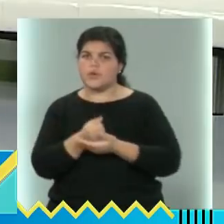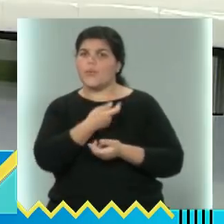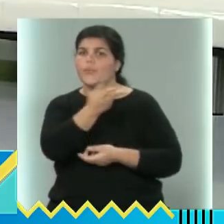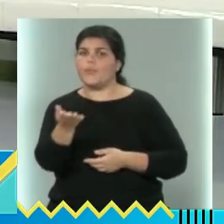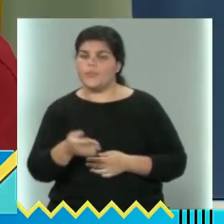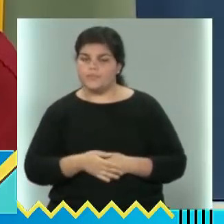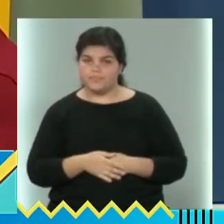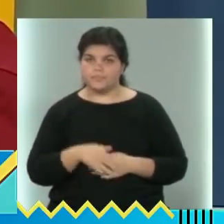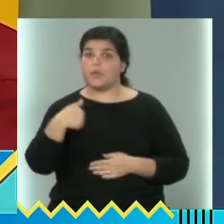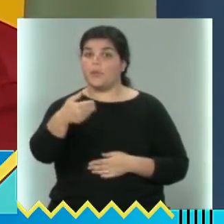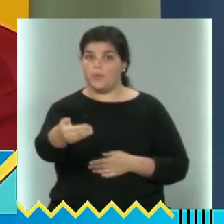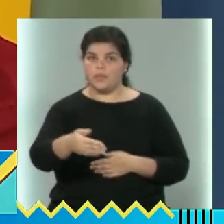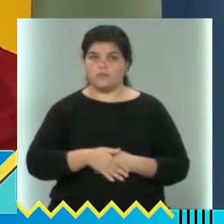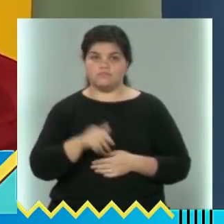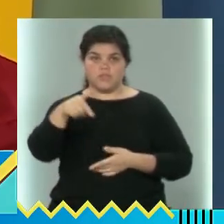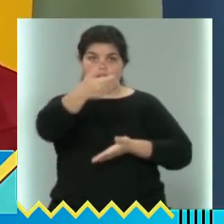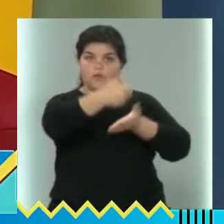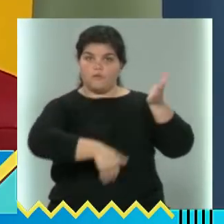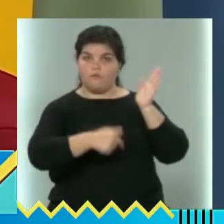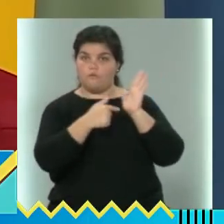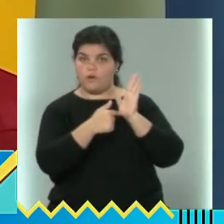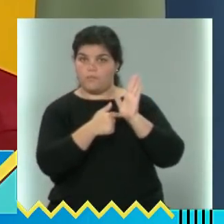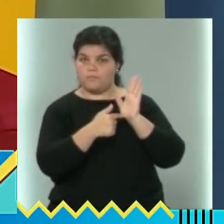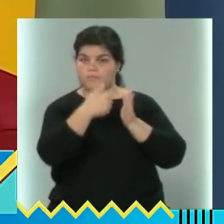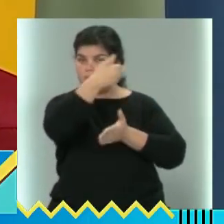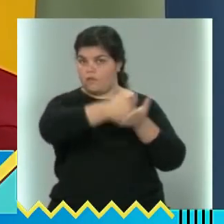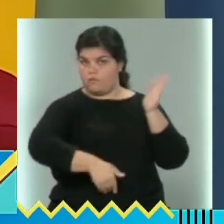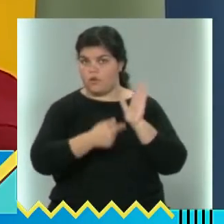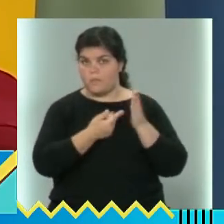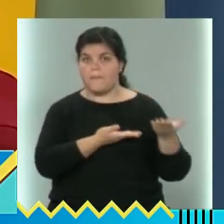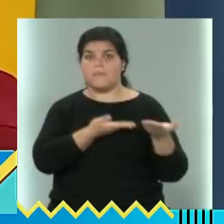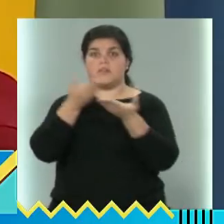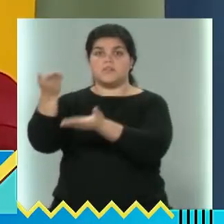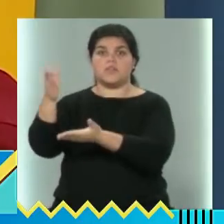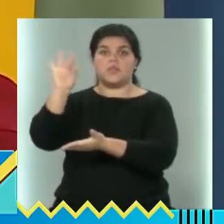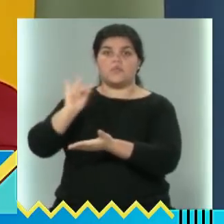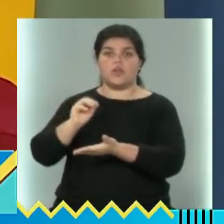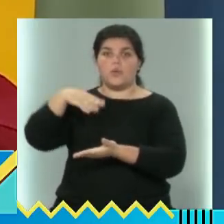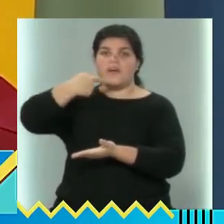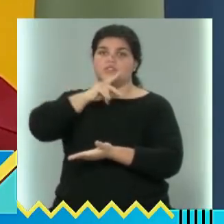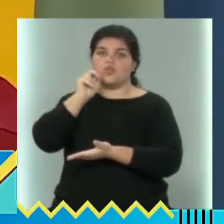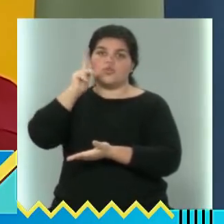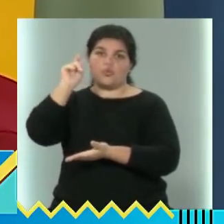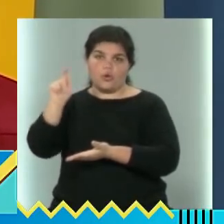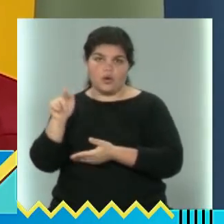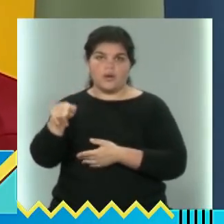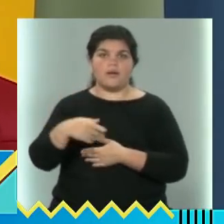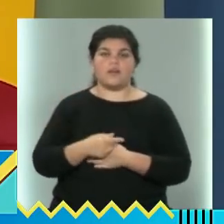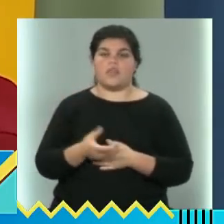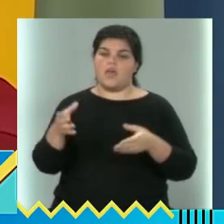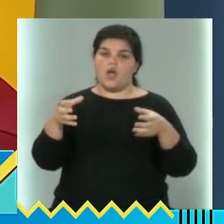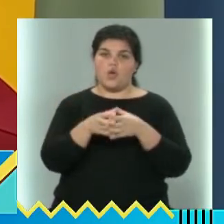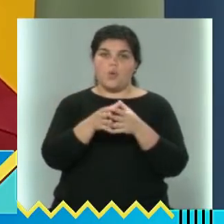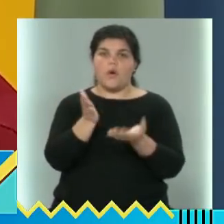Esto surge del informe presentado al diputado Mastruk por parte del Departamento de